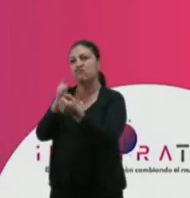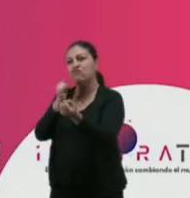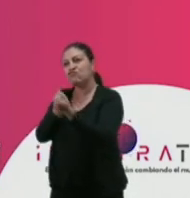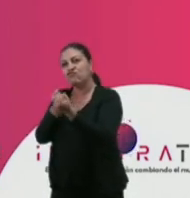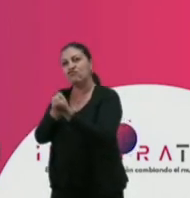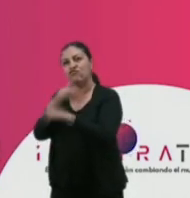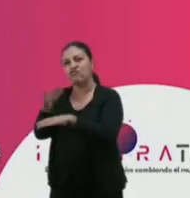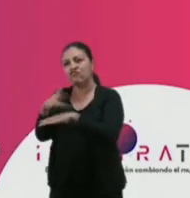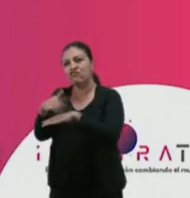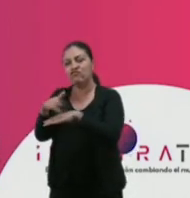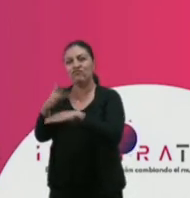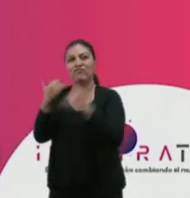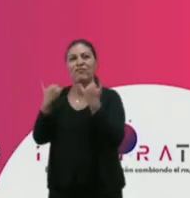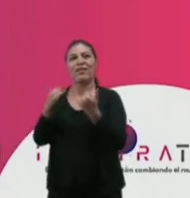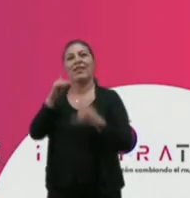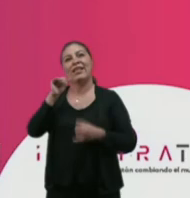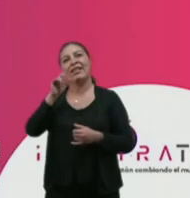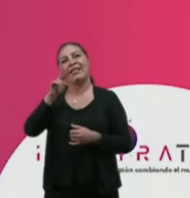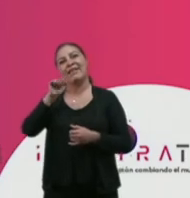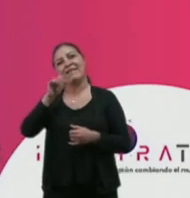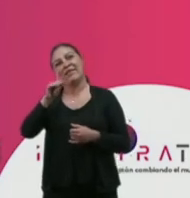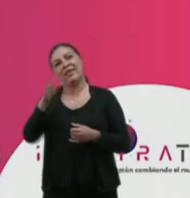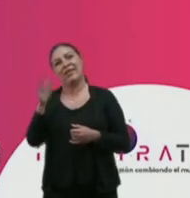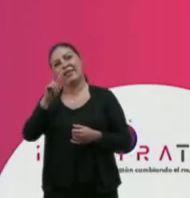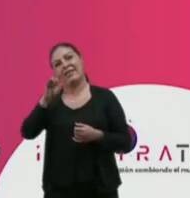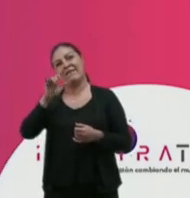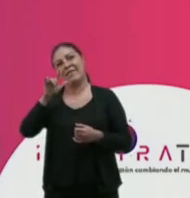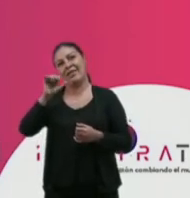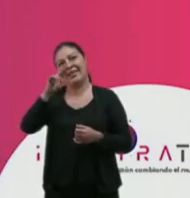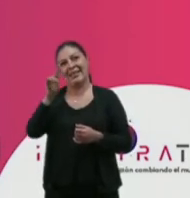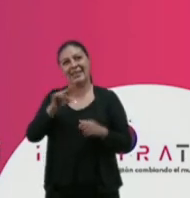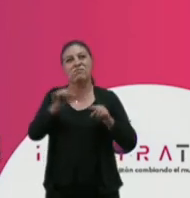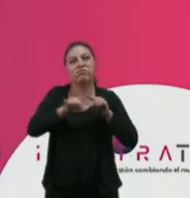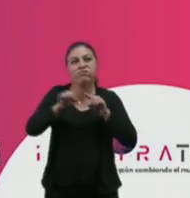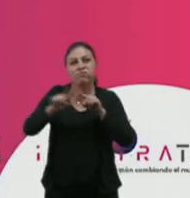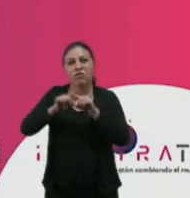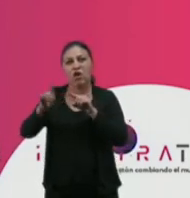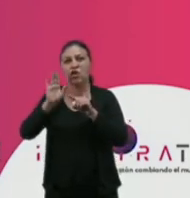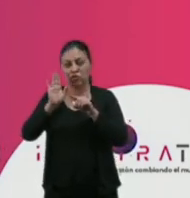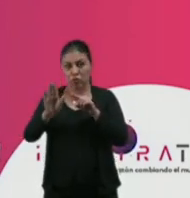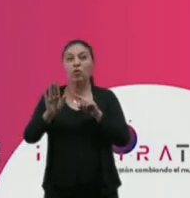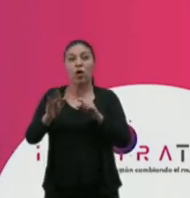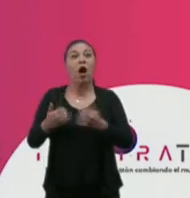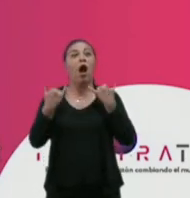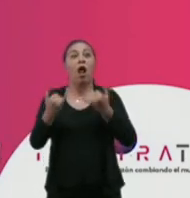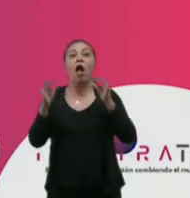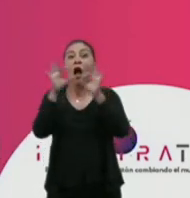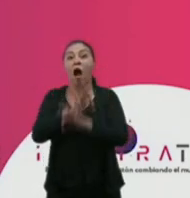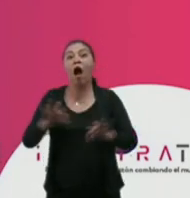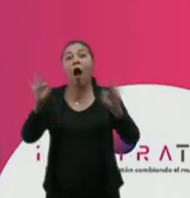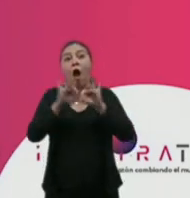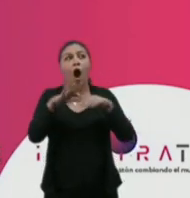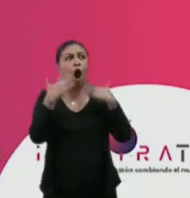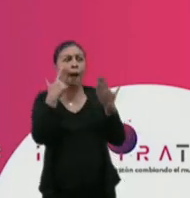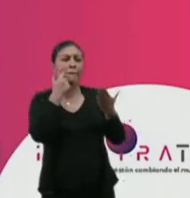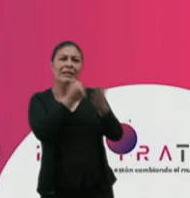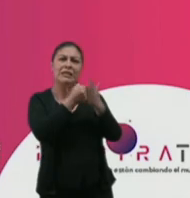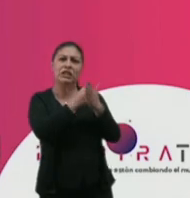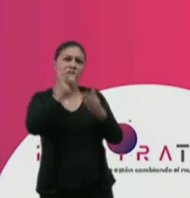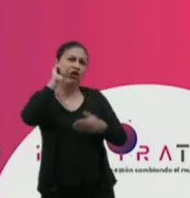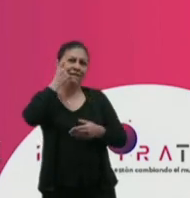incluyendo a David Vélez también en esta ecuación. Estamos acercándonos mucho al gobierno para intentar